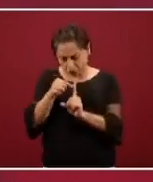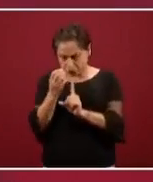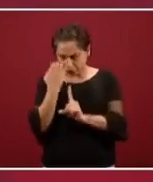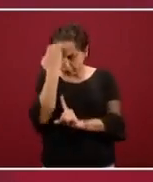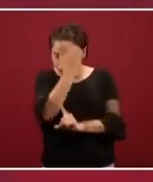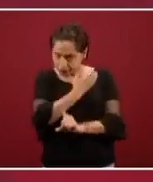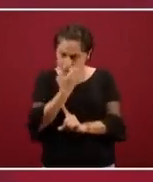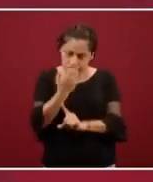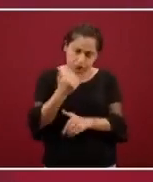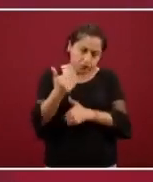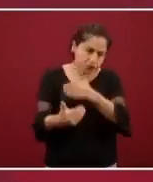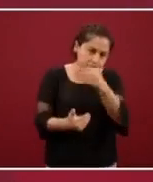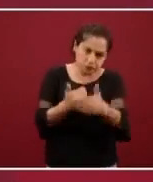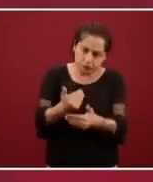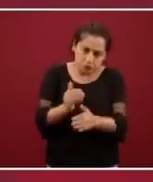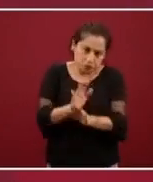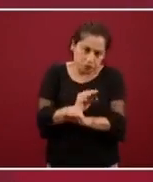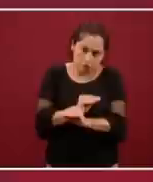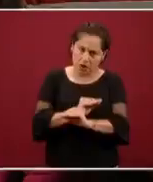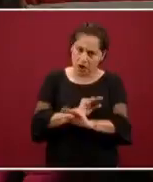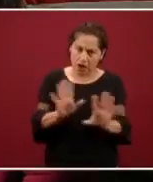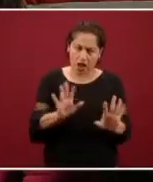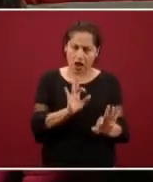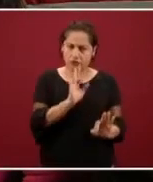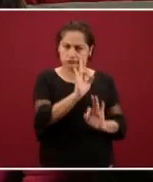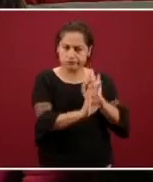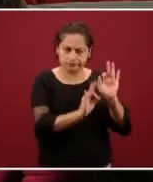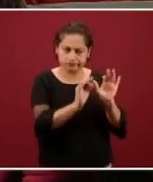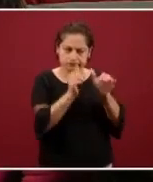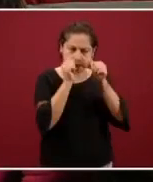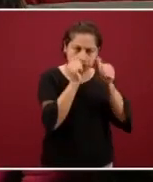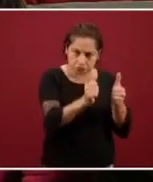bien pues con la atención que le corresponde, ¿no? Con meritoria.